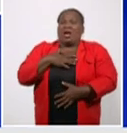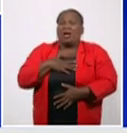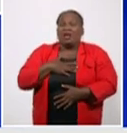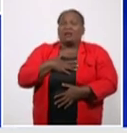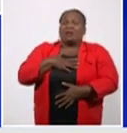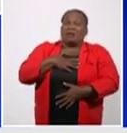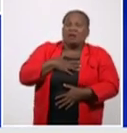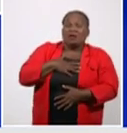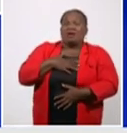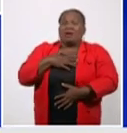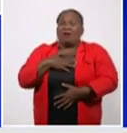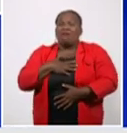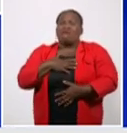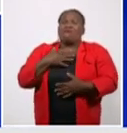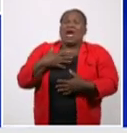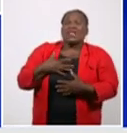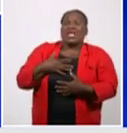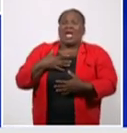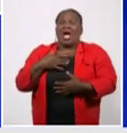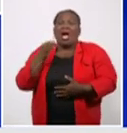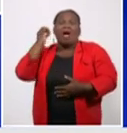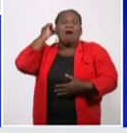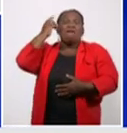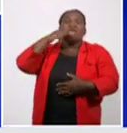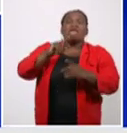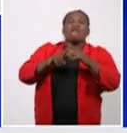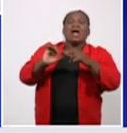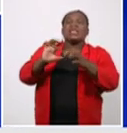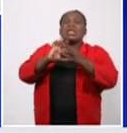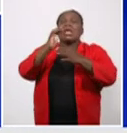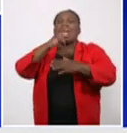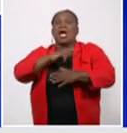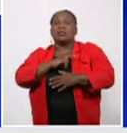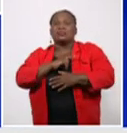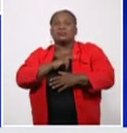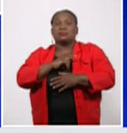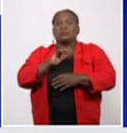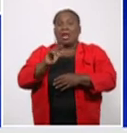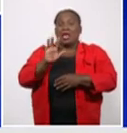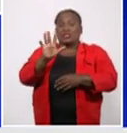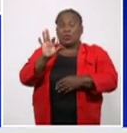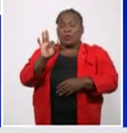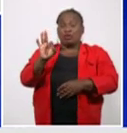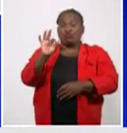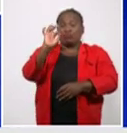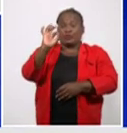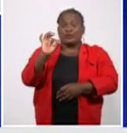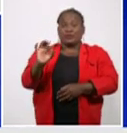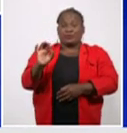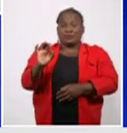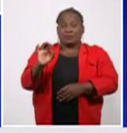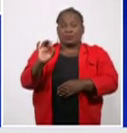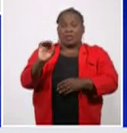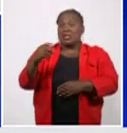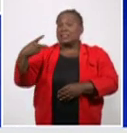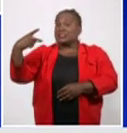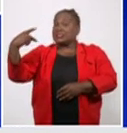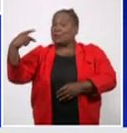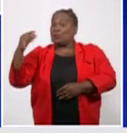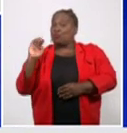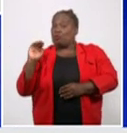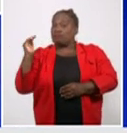ver, el 58% de los que persisten con esta sintomatología. Después,